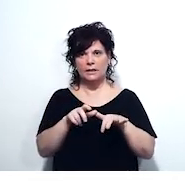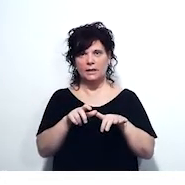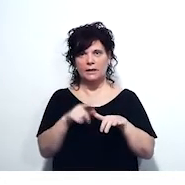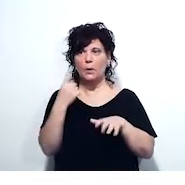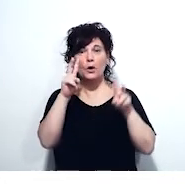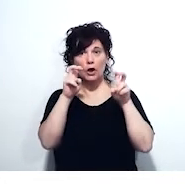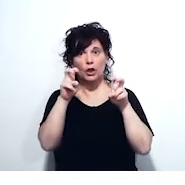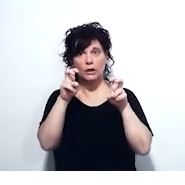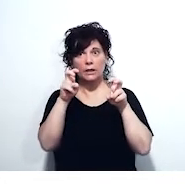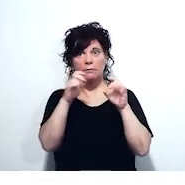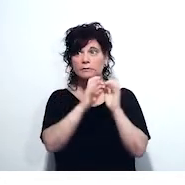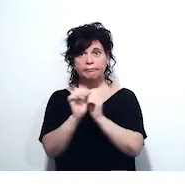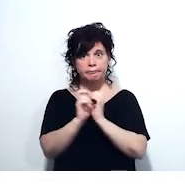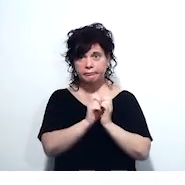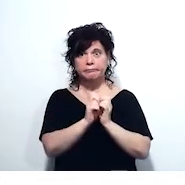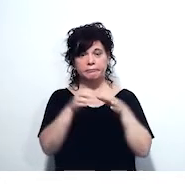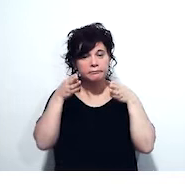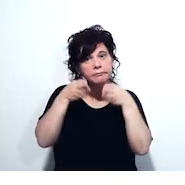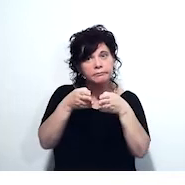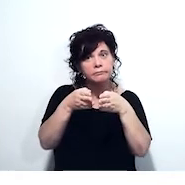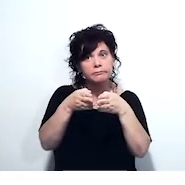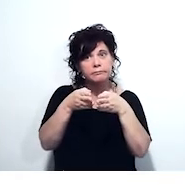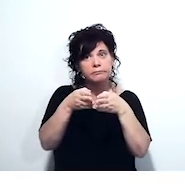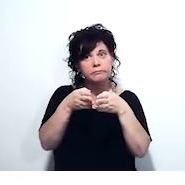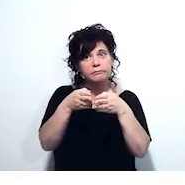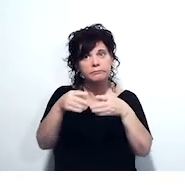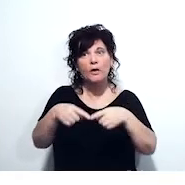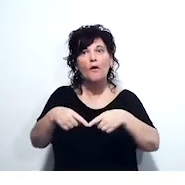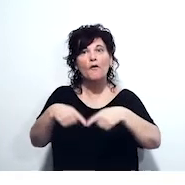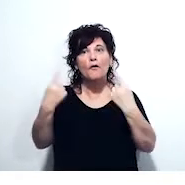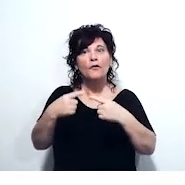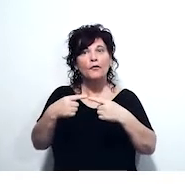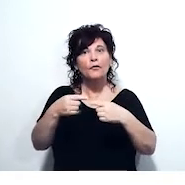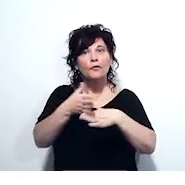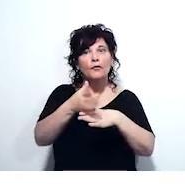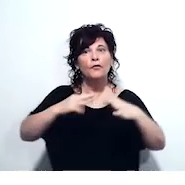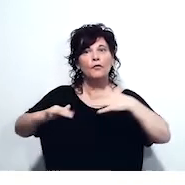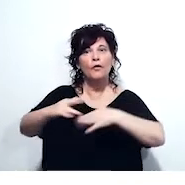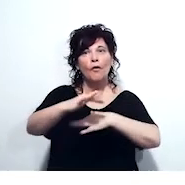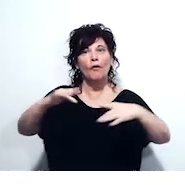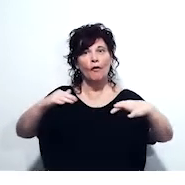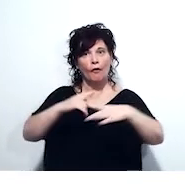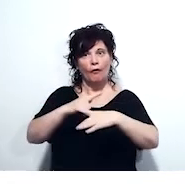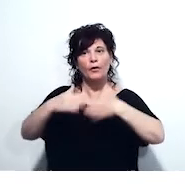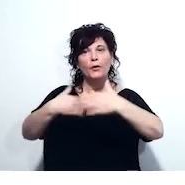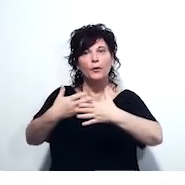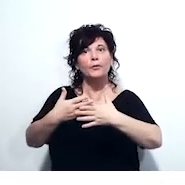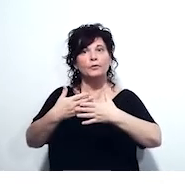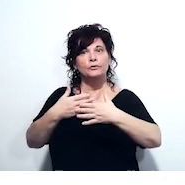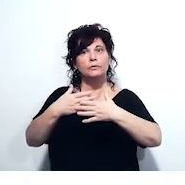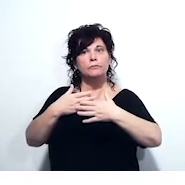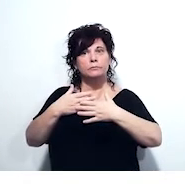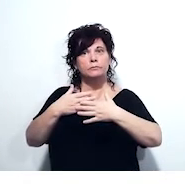uno de los temas que trataron específicamente fue el de flujo transfronterizo de datos y el uso de datos